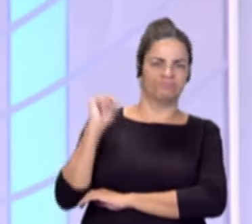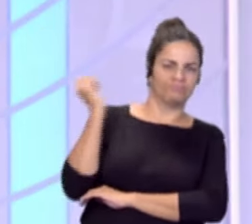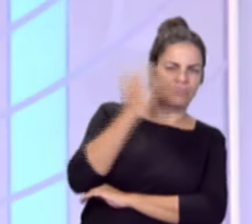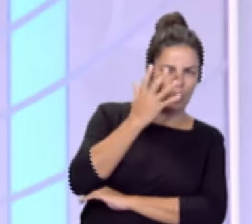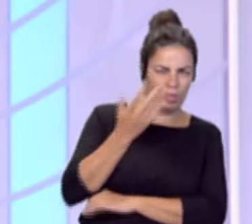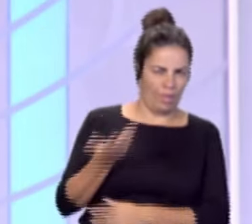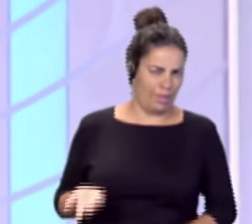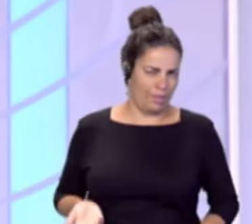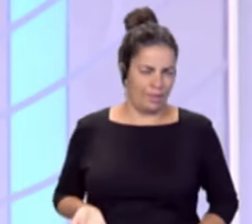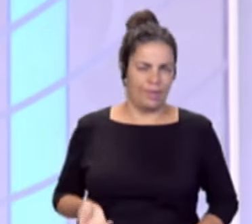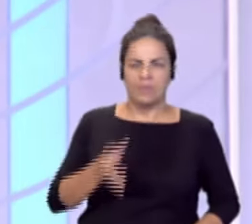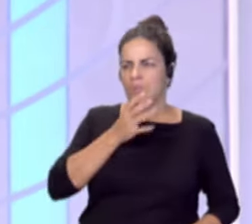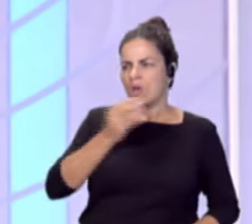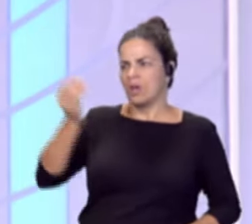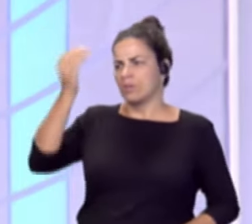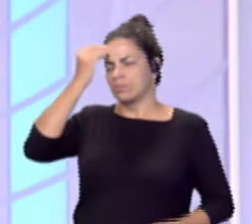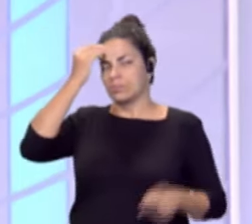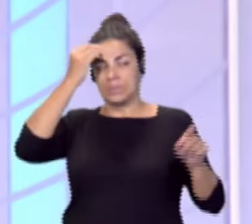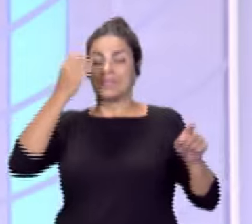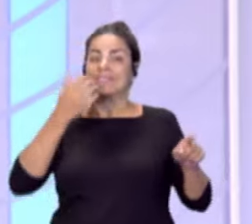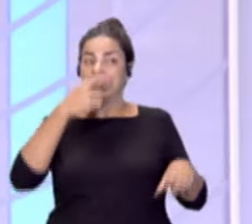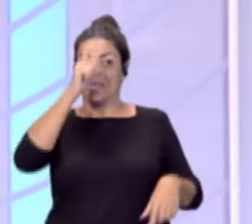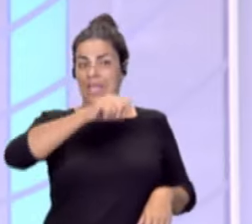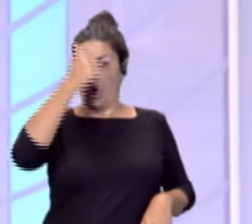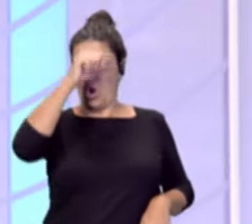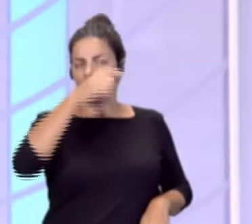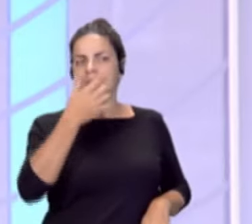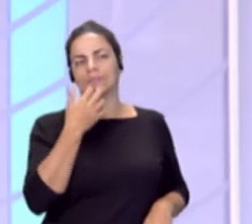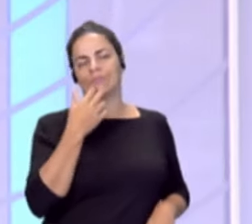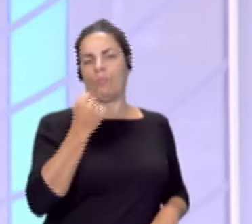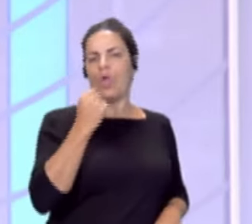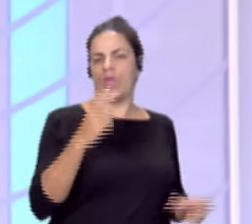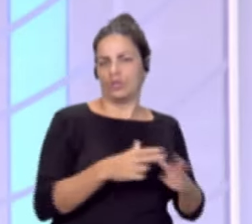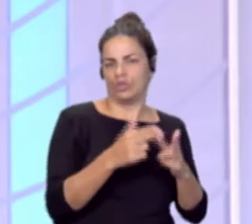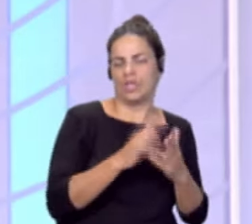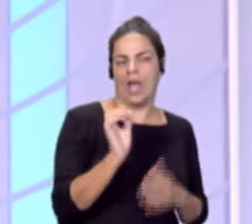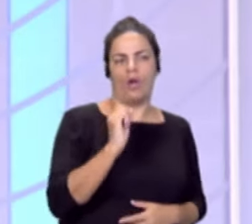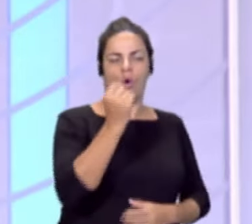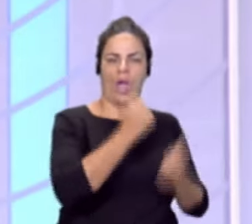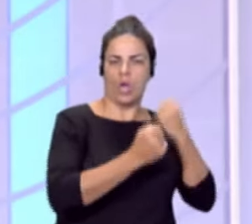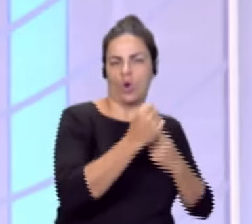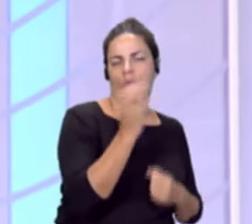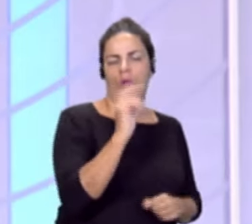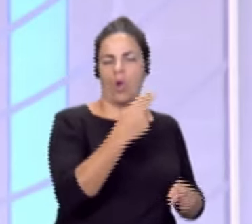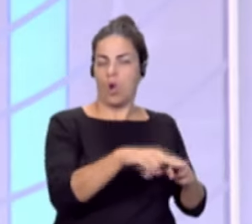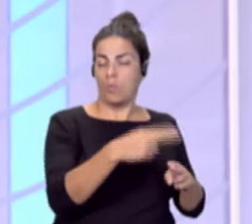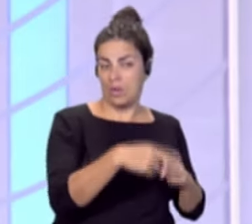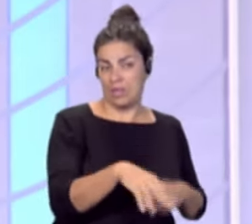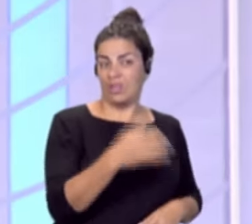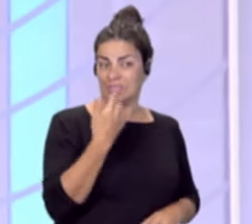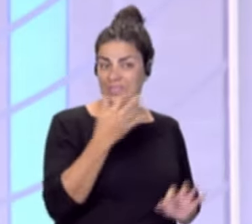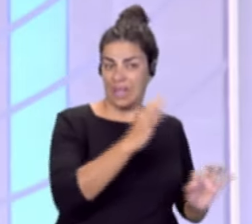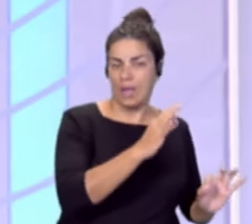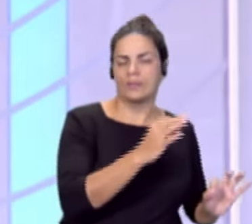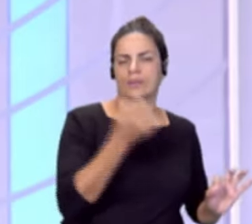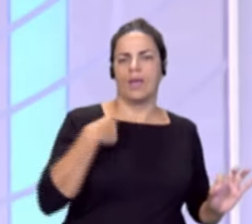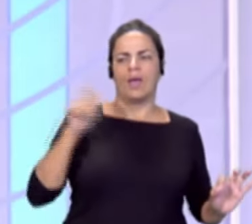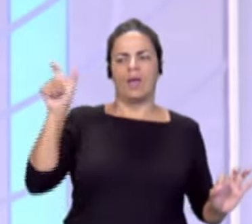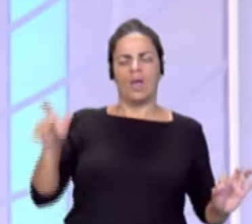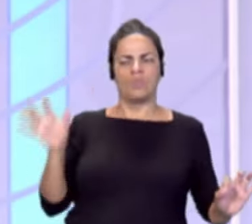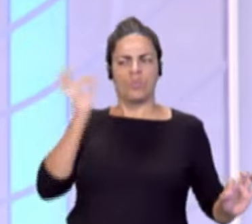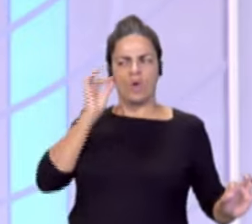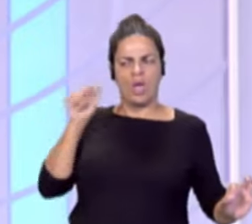A pensar si el hombre tiene poder o cierto poder social, económico, político, lo que sea, que se pone en duda que la mujer